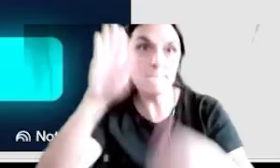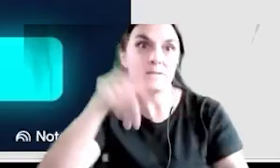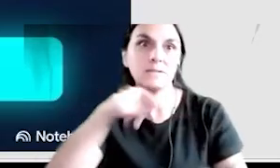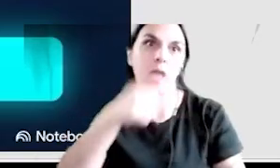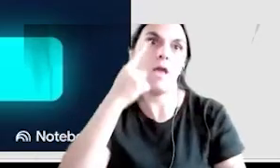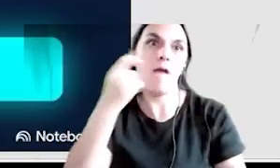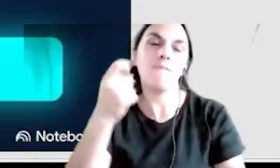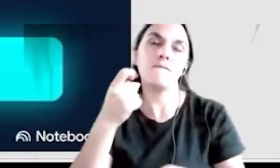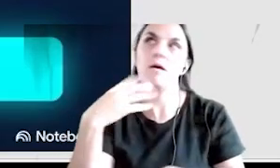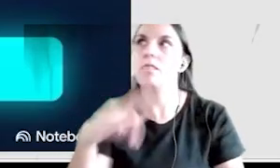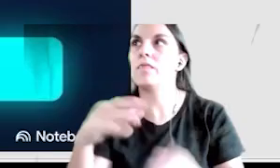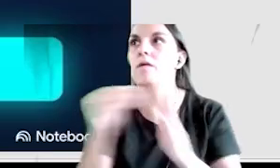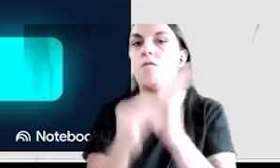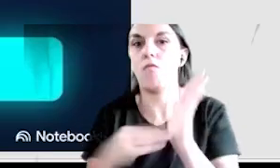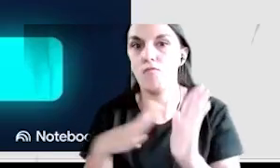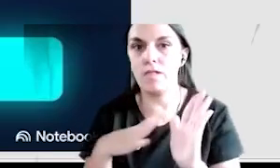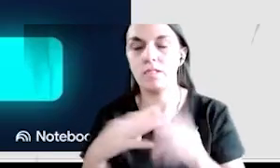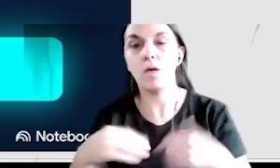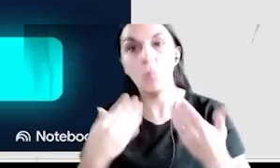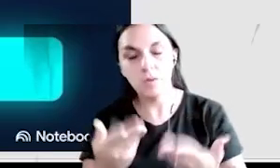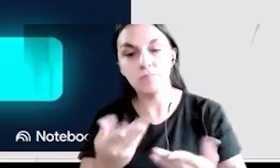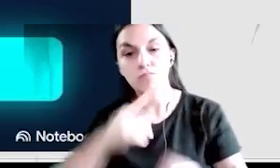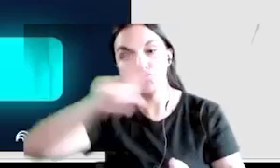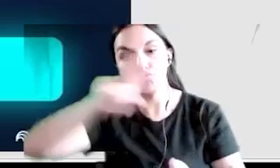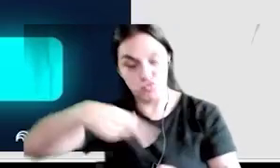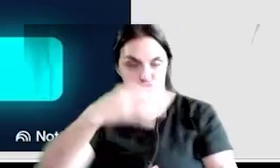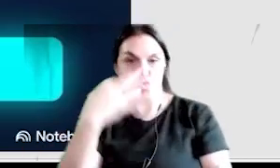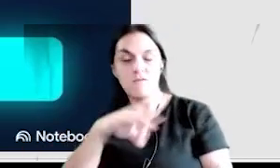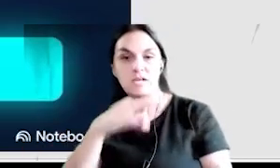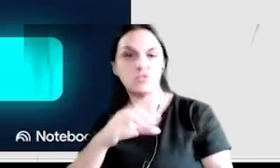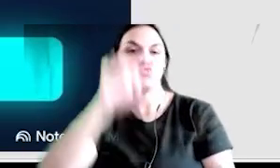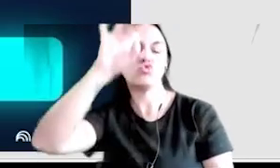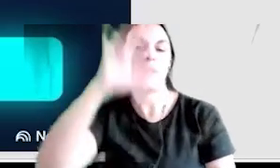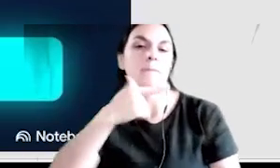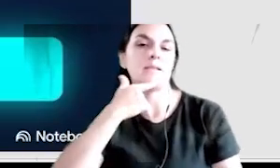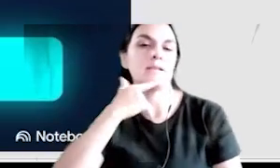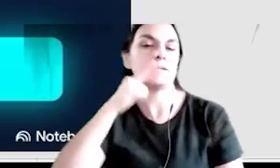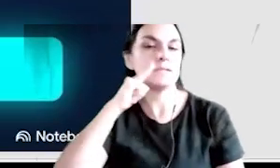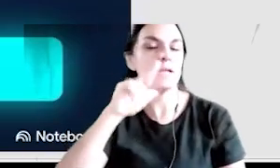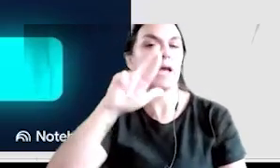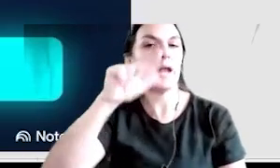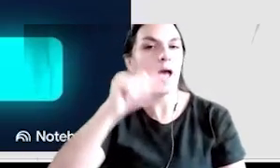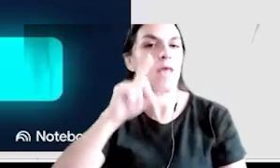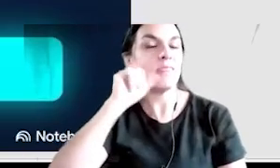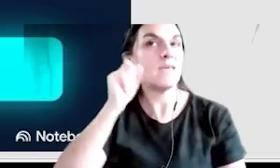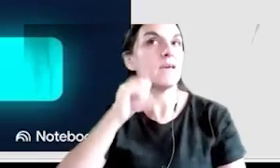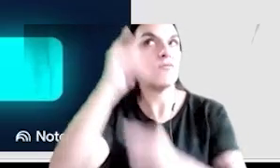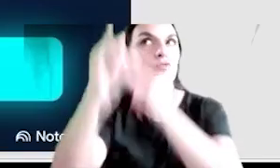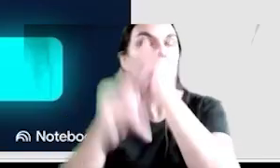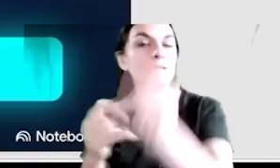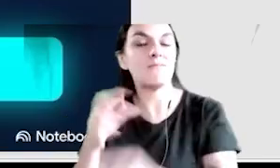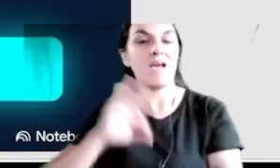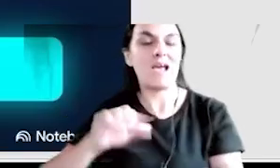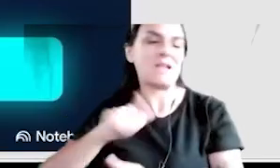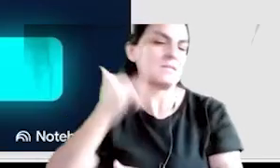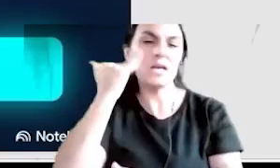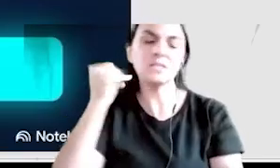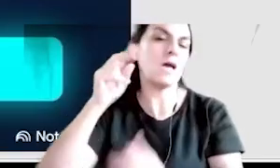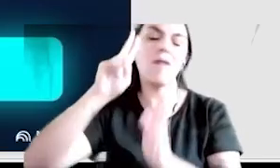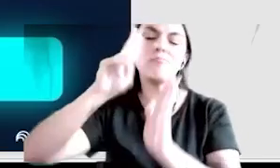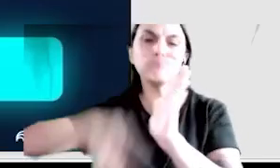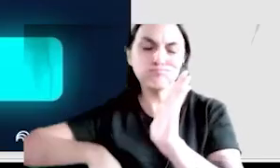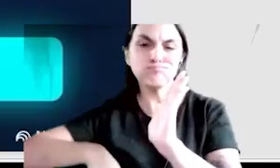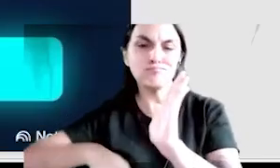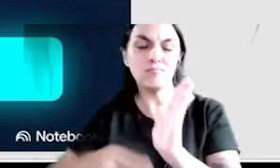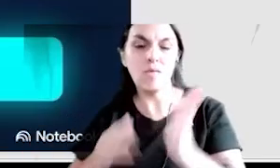inscribir. Entonces, como obligaciones de empleado, hoy nos queda solo la del CIRADIG. La de la informativa de ganancias se derogó, y la de